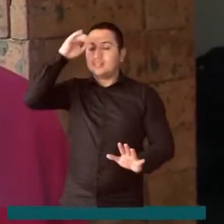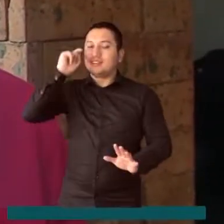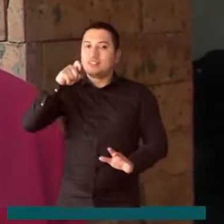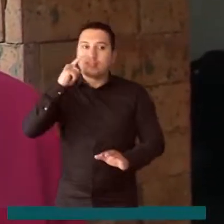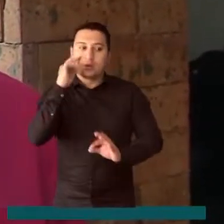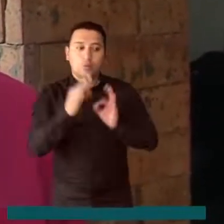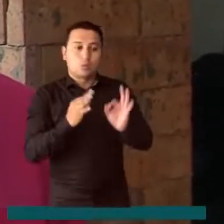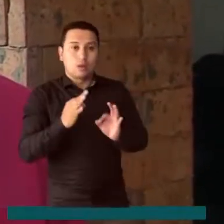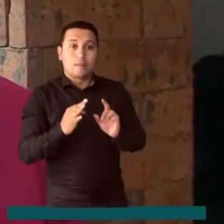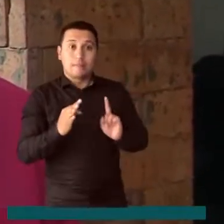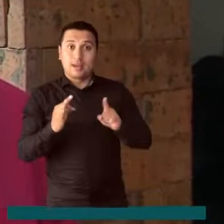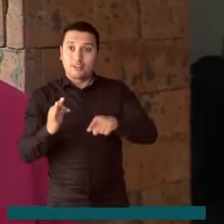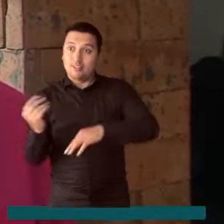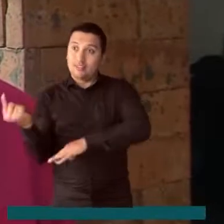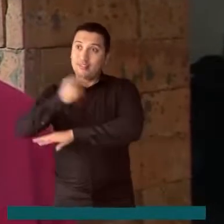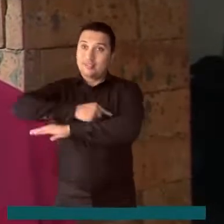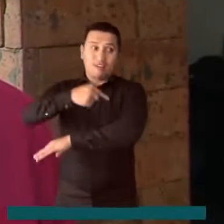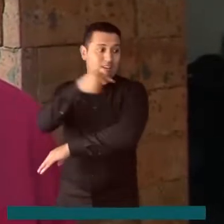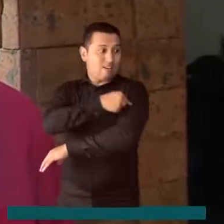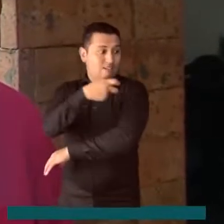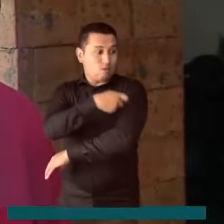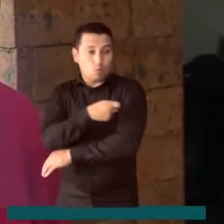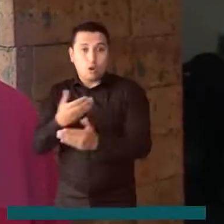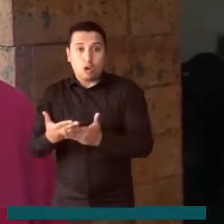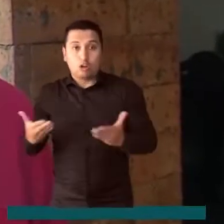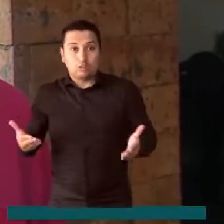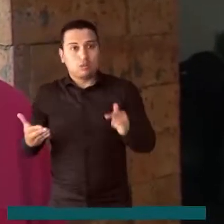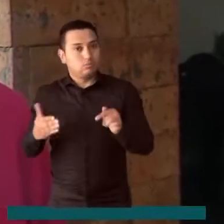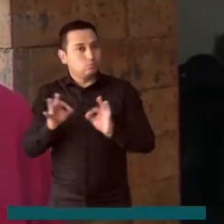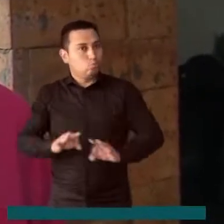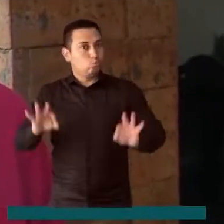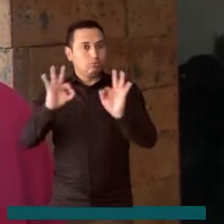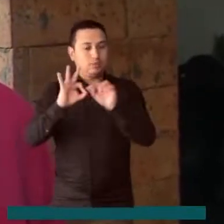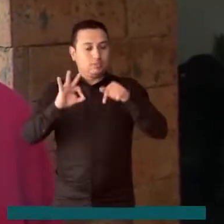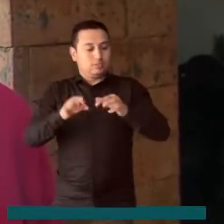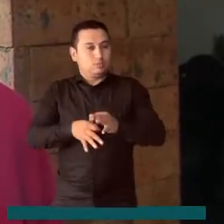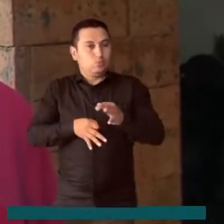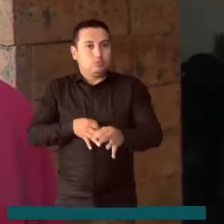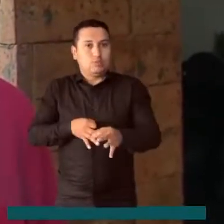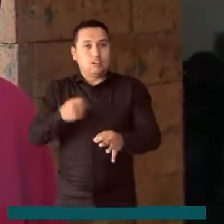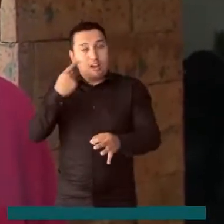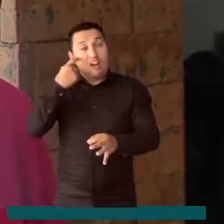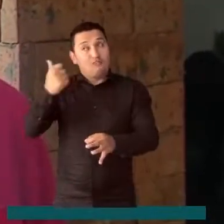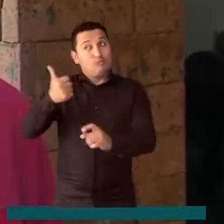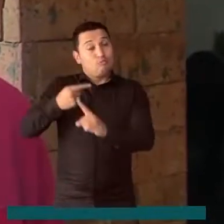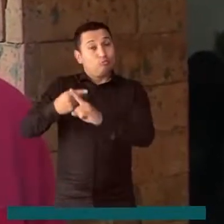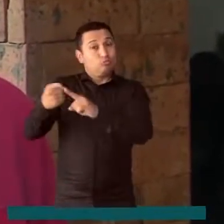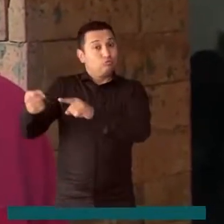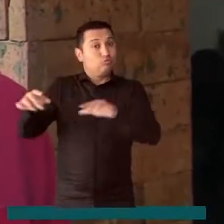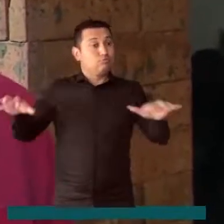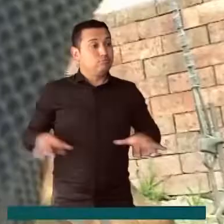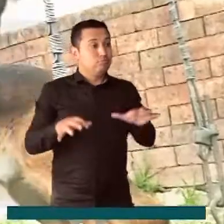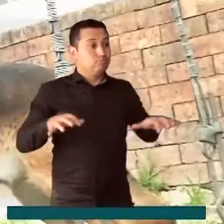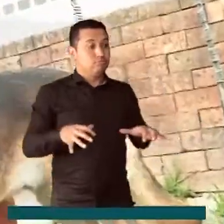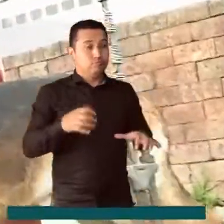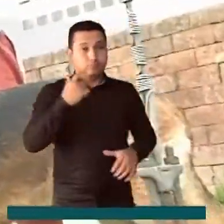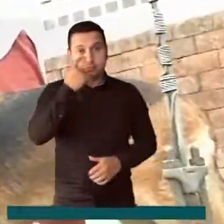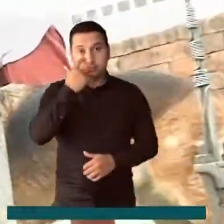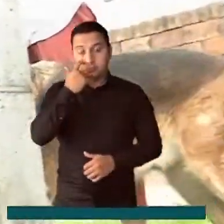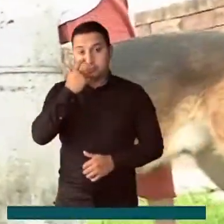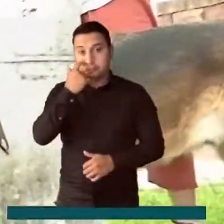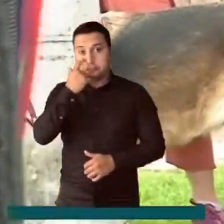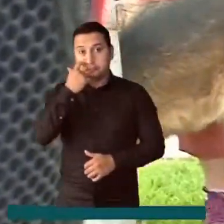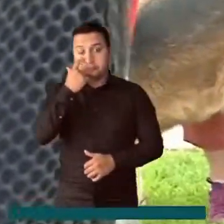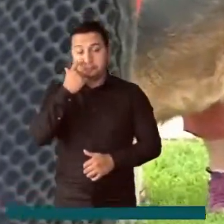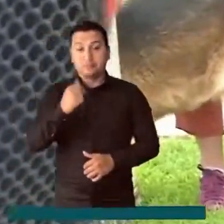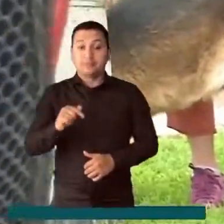sí estas jornadas tienen una importancia grande en el municipio y me parece bien que las hagan. Estas jornadas